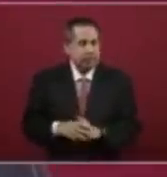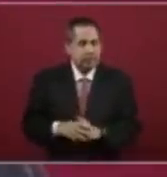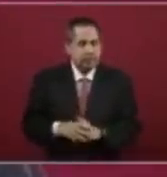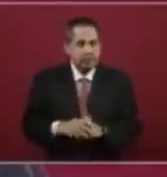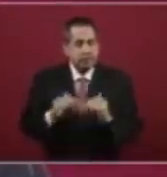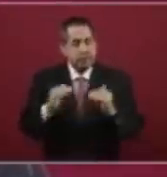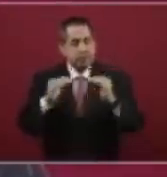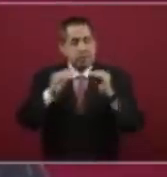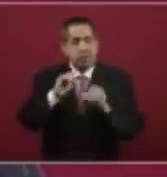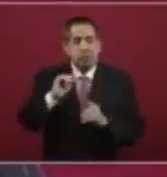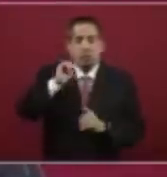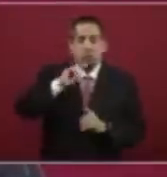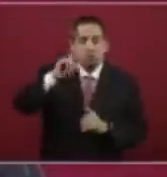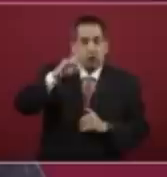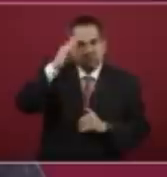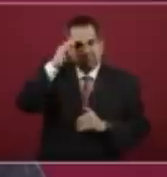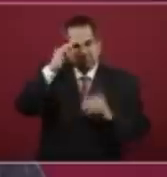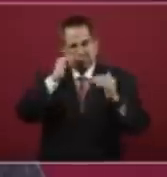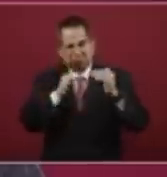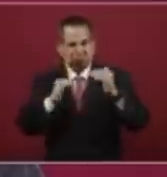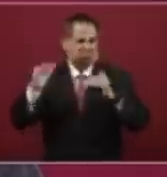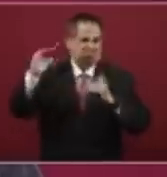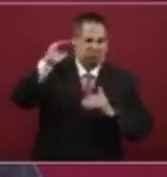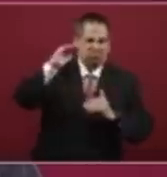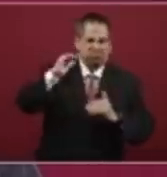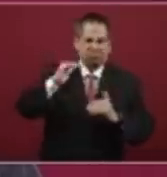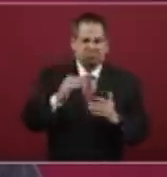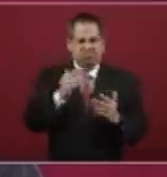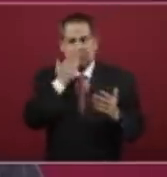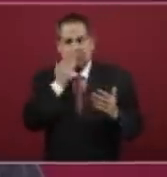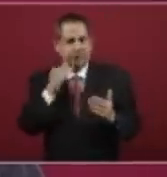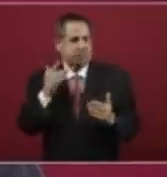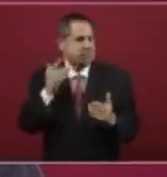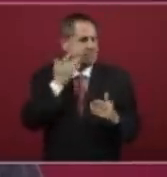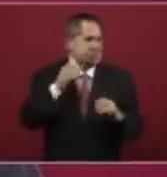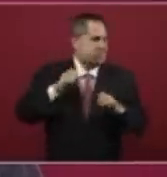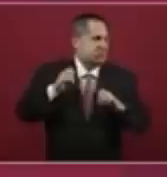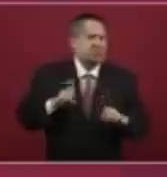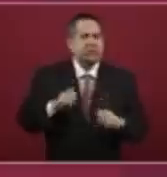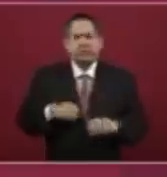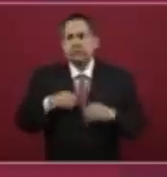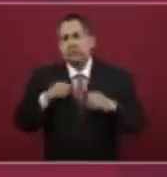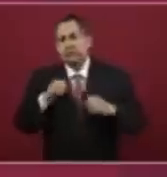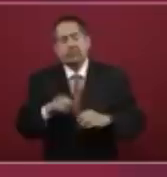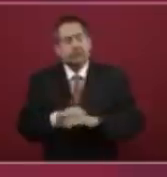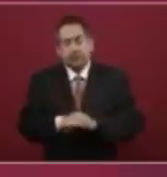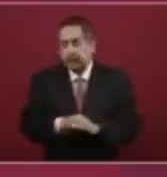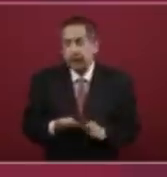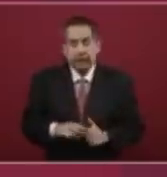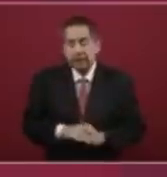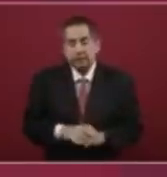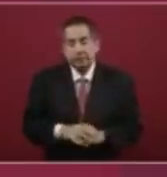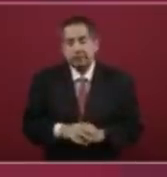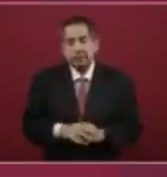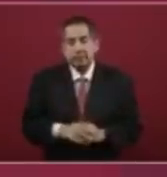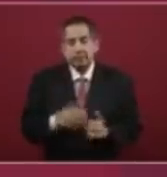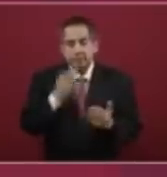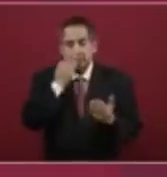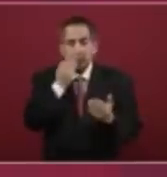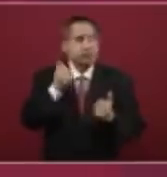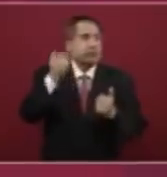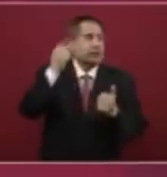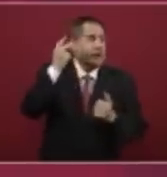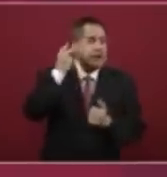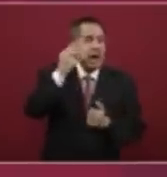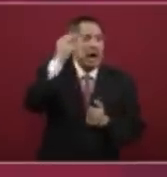los altos funcionarios públicos que se dan la gran vida, no hay viajes